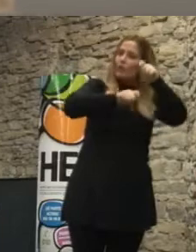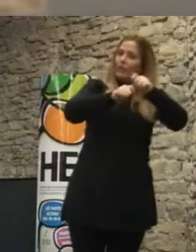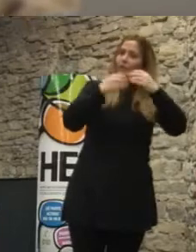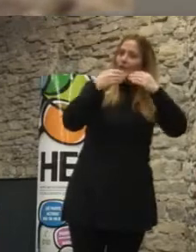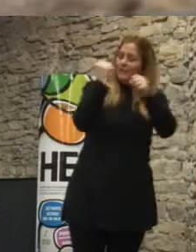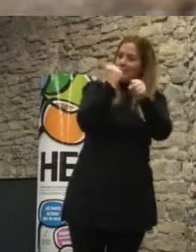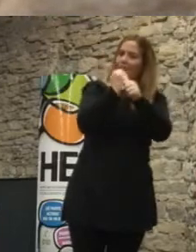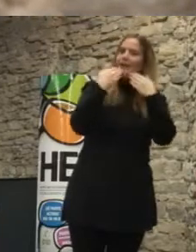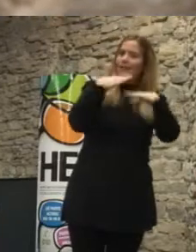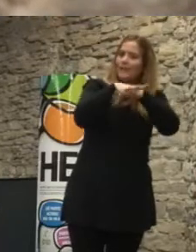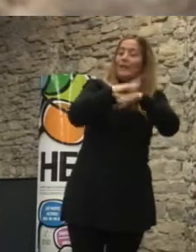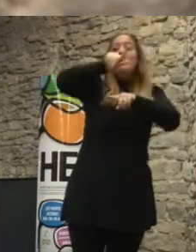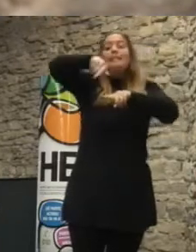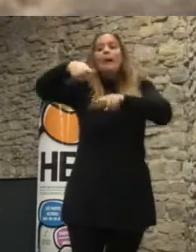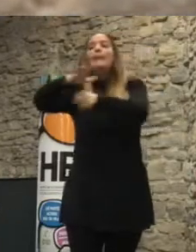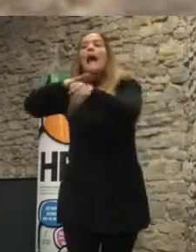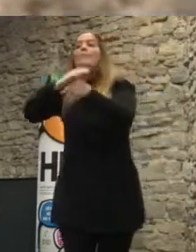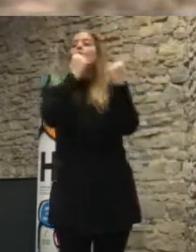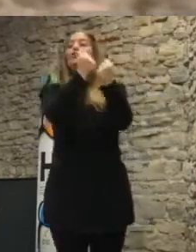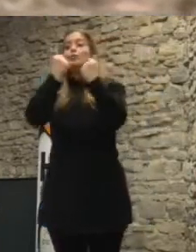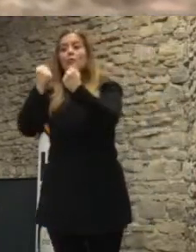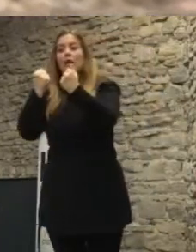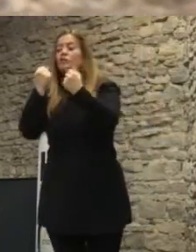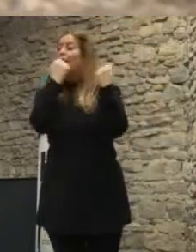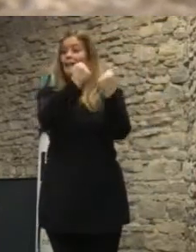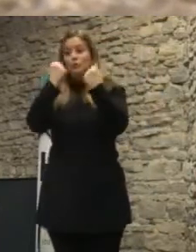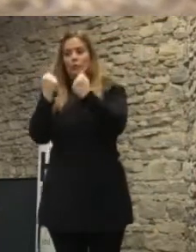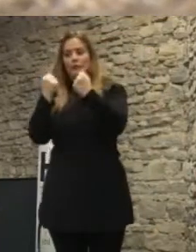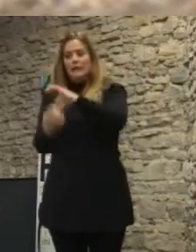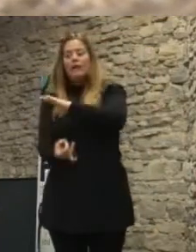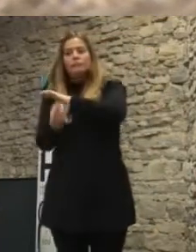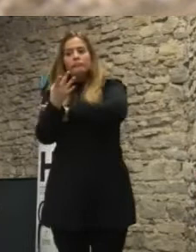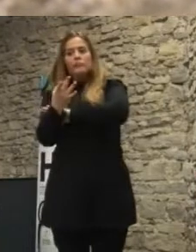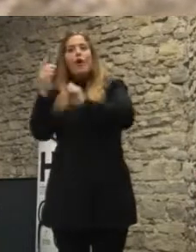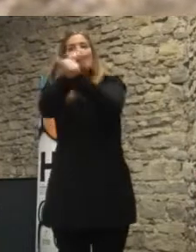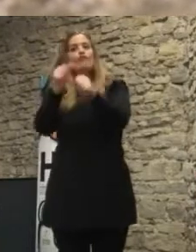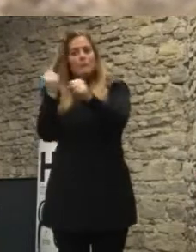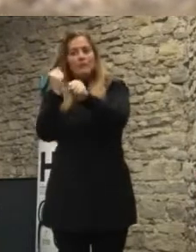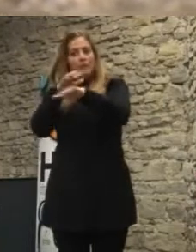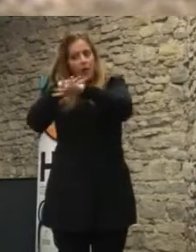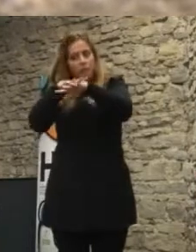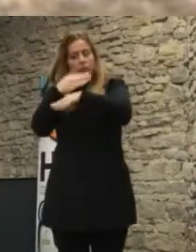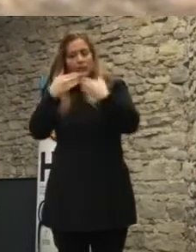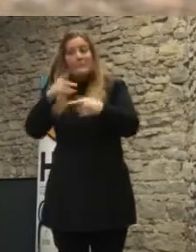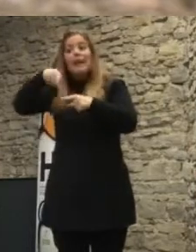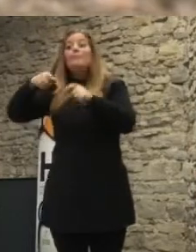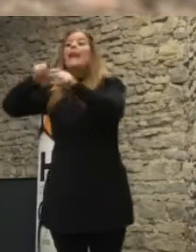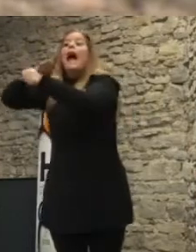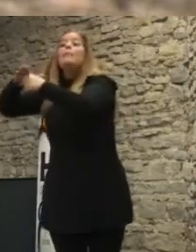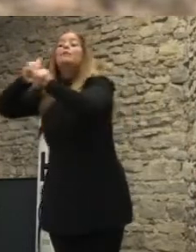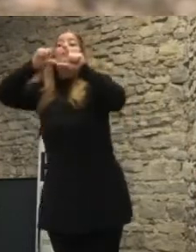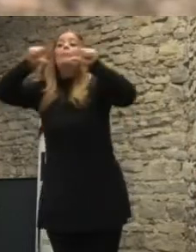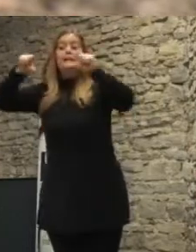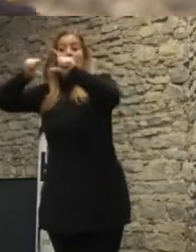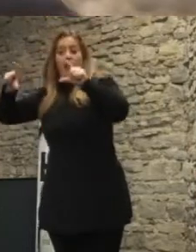el ámbito institucional, instituciones que han generado redes de trabajo, desde el ámbito empresarial también y desde